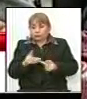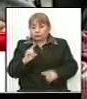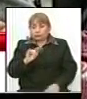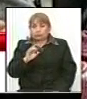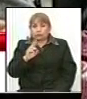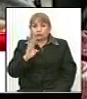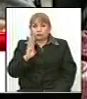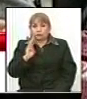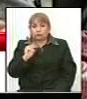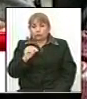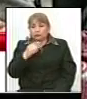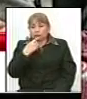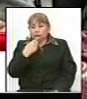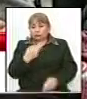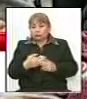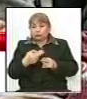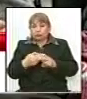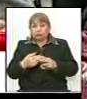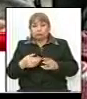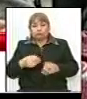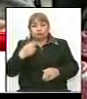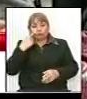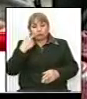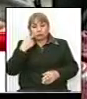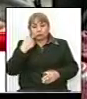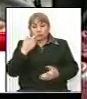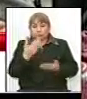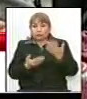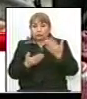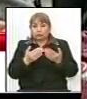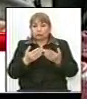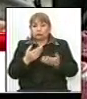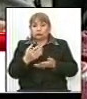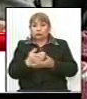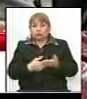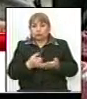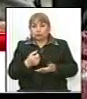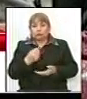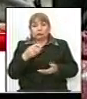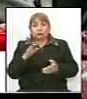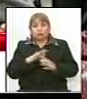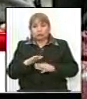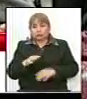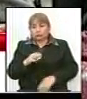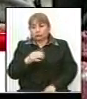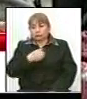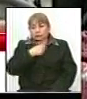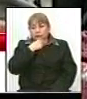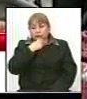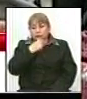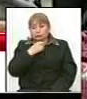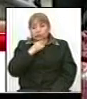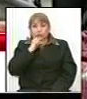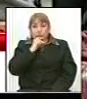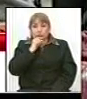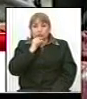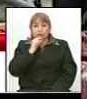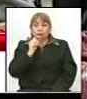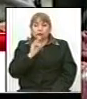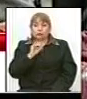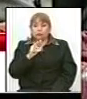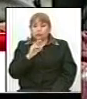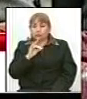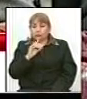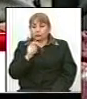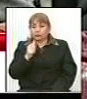una gran diferencia entre zona urbana y rural. O sea, más los adultos mayores varones tienen algún sistema de pensión versus los adultos mayores rurales, mujeres rurales, que no tienen